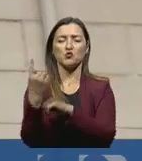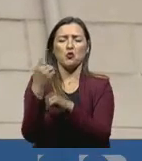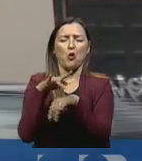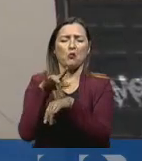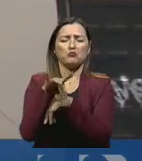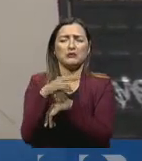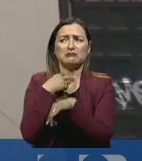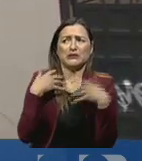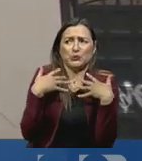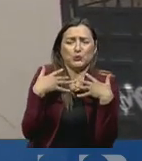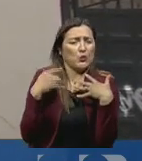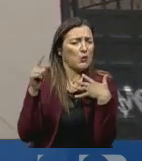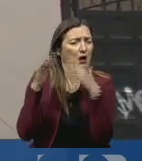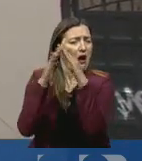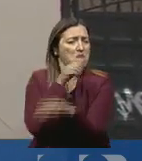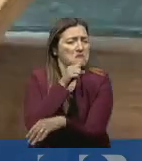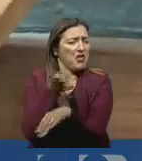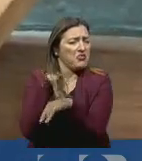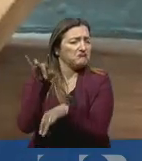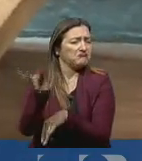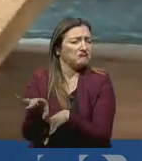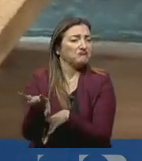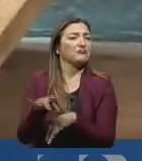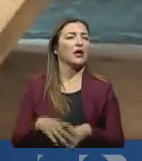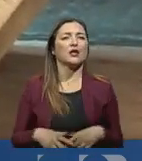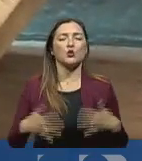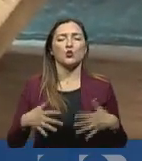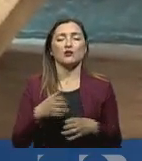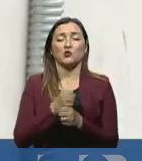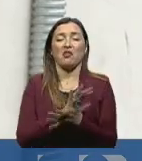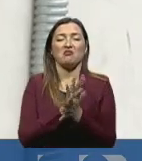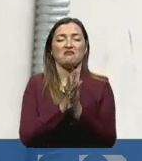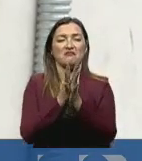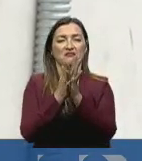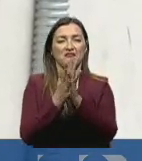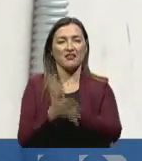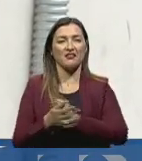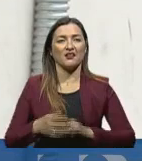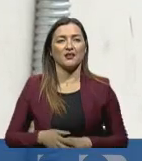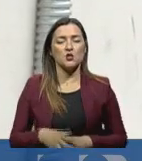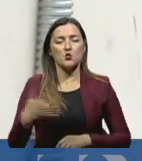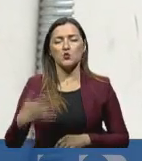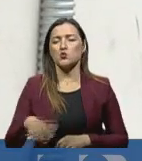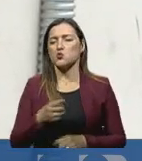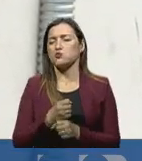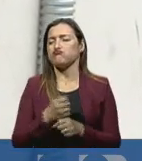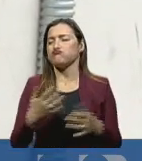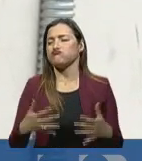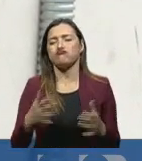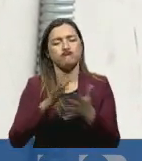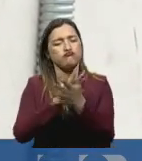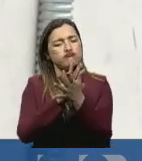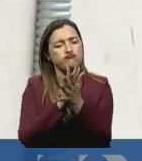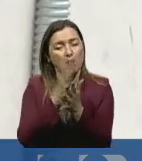tenebroso pues las casas viejas y abandonadas dan lugar a una zona insegura que lo que pasa es que esto está generando demasiado inseguridad porque